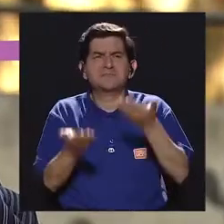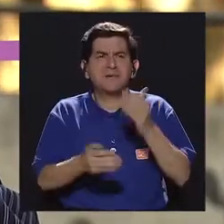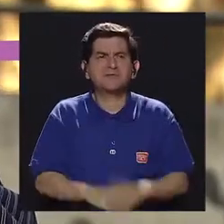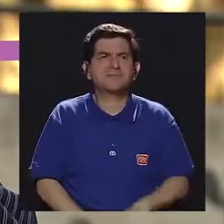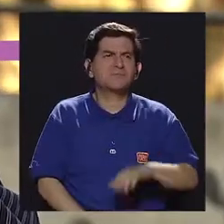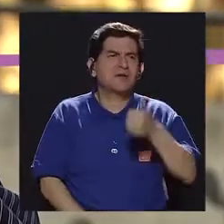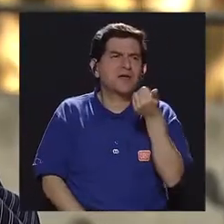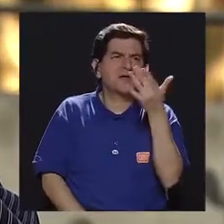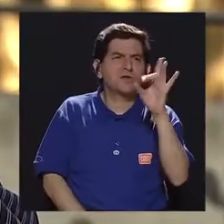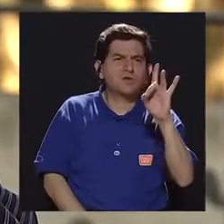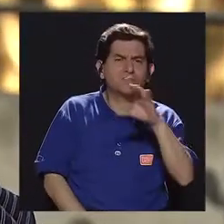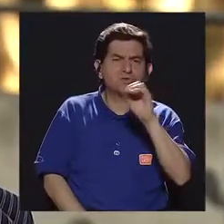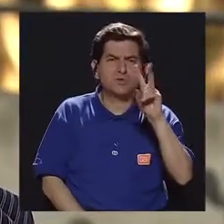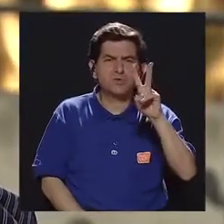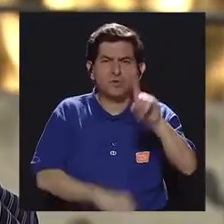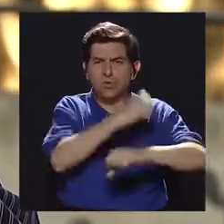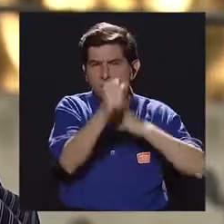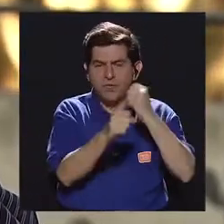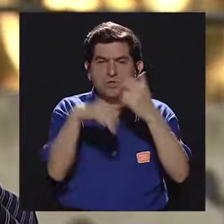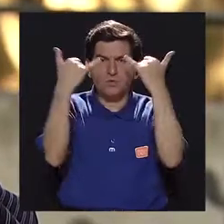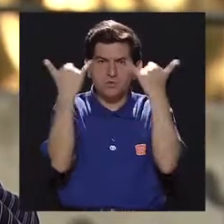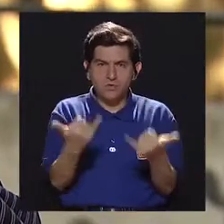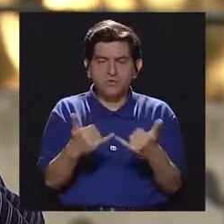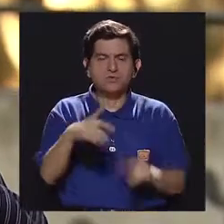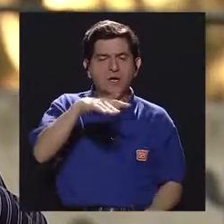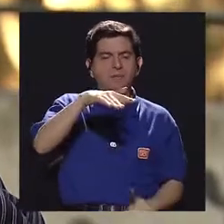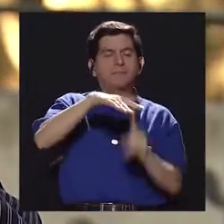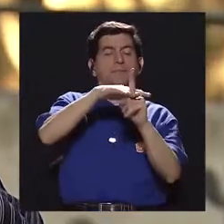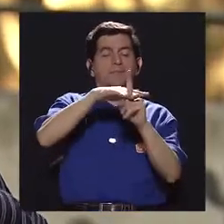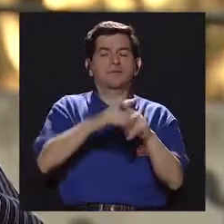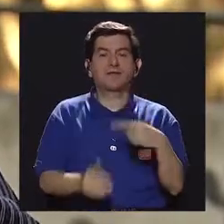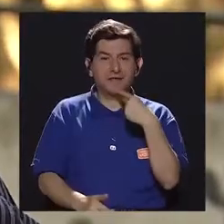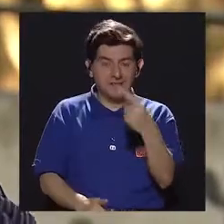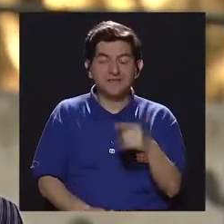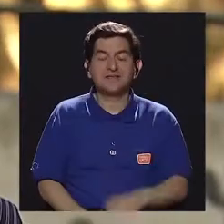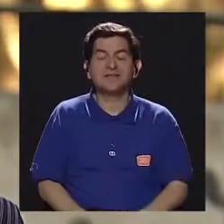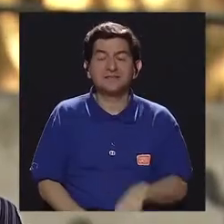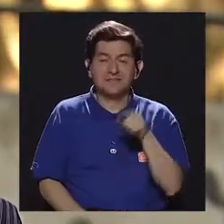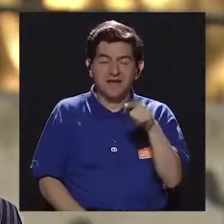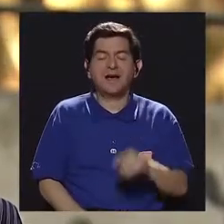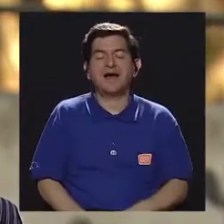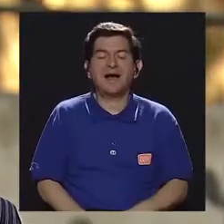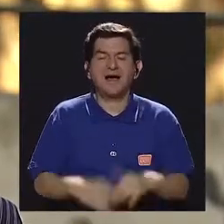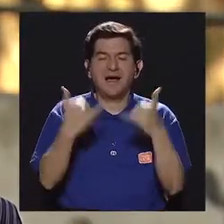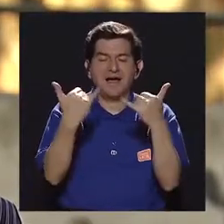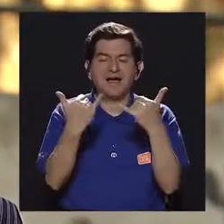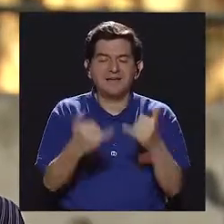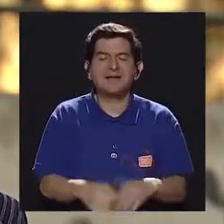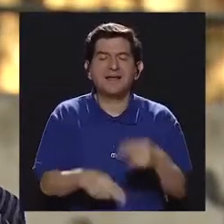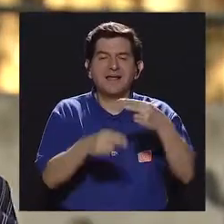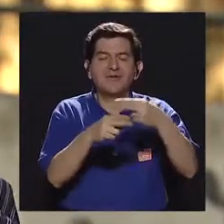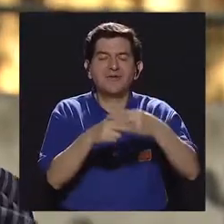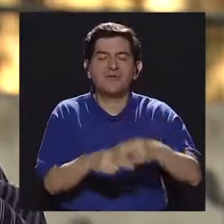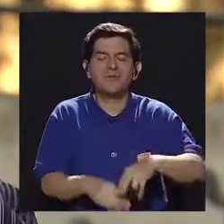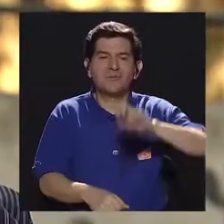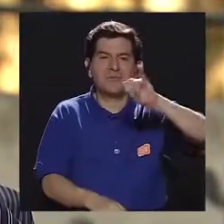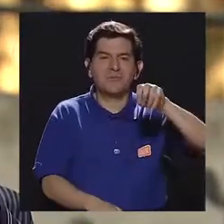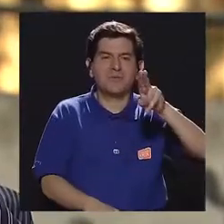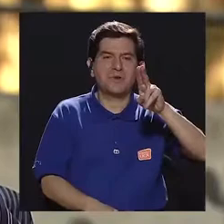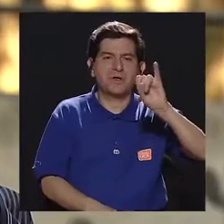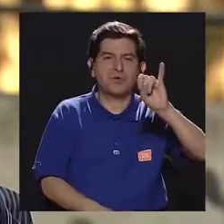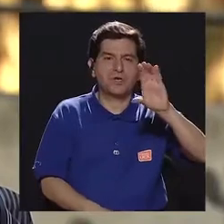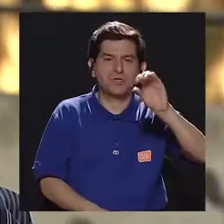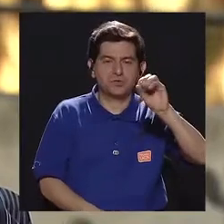de los 18, 21 años es cuando ya empiezan a erupcionar. Por eso es que se les dice muelas del juicio, ¿verdad? Porque los asocian con el momento